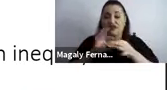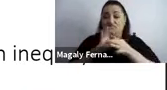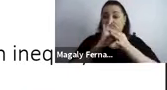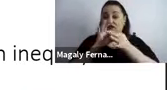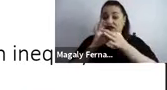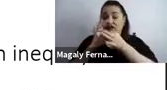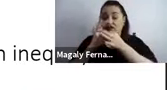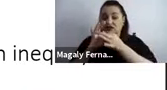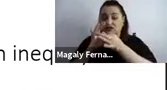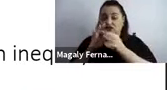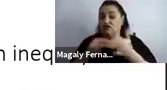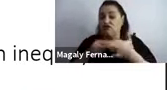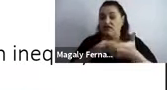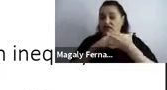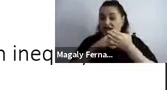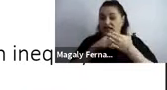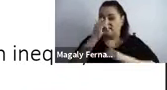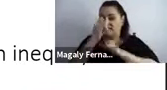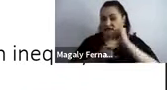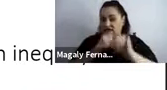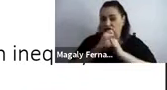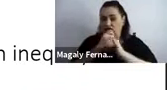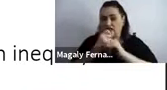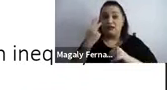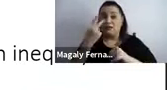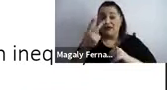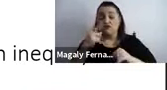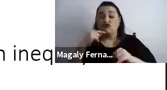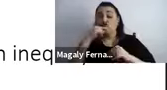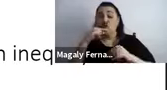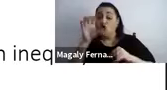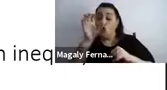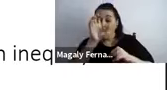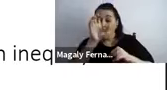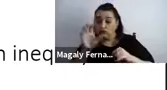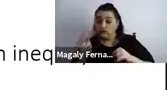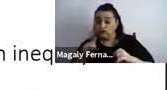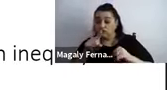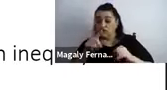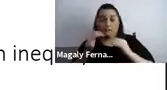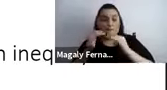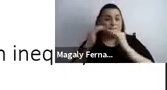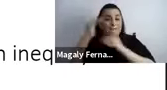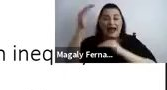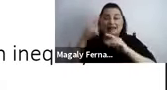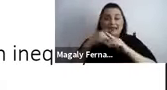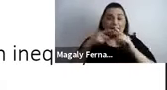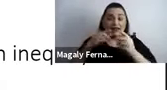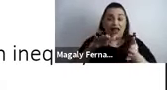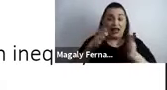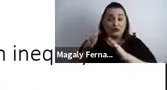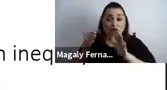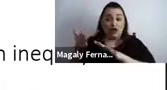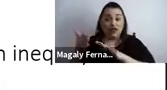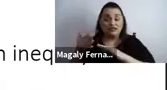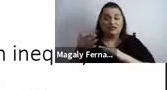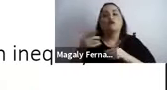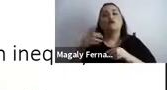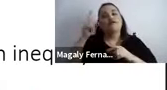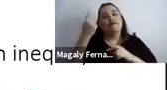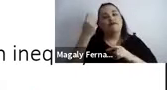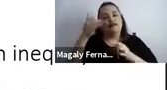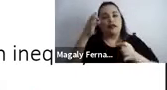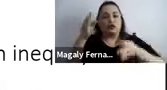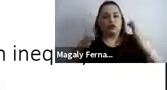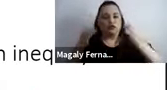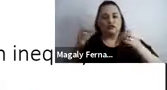esos referentes internacionales, ¿no? Y ven que la zona más roja, en la cual más de la mitad de las muertes lo son por injusticia, es el